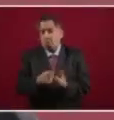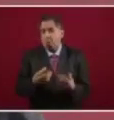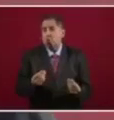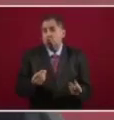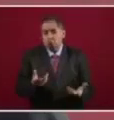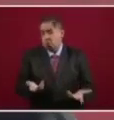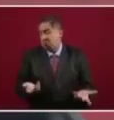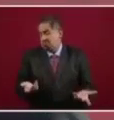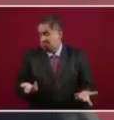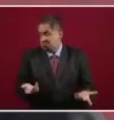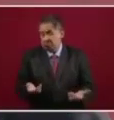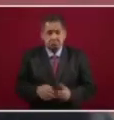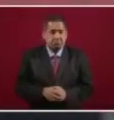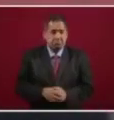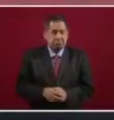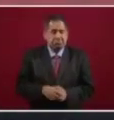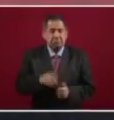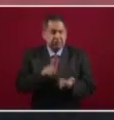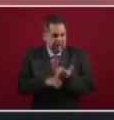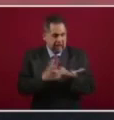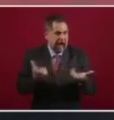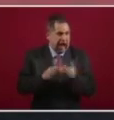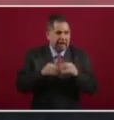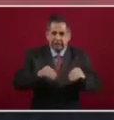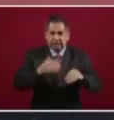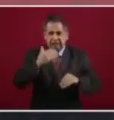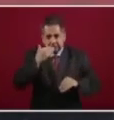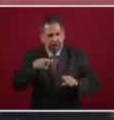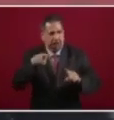que lo que ha hecho